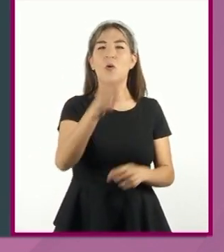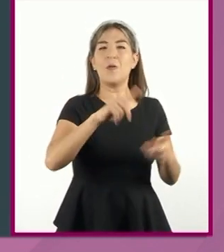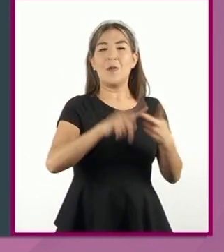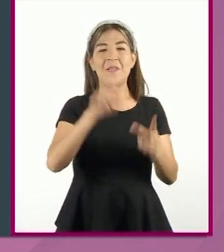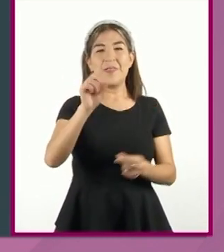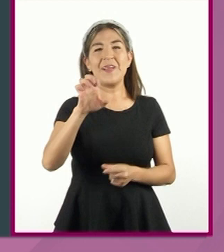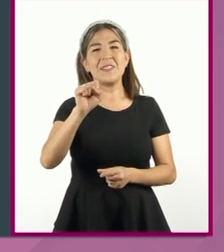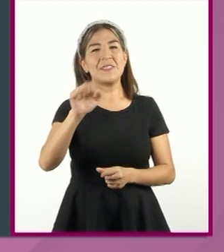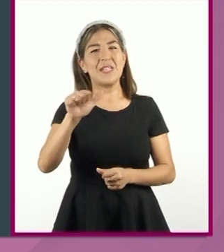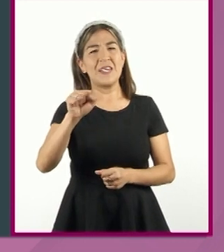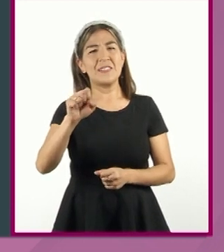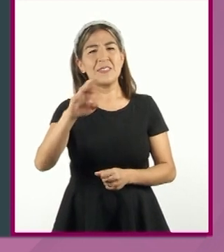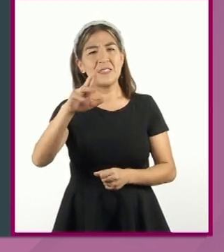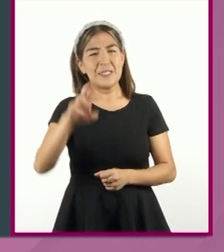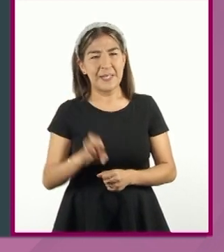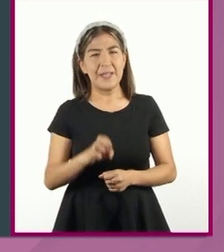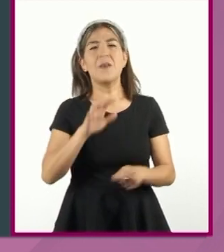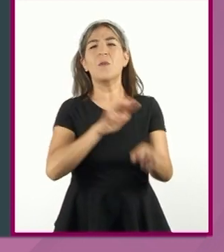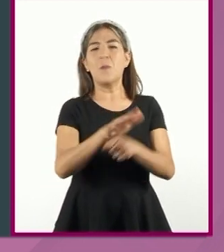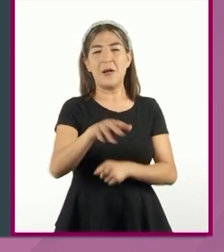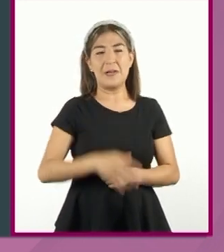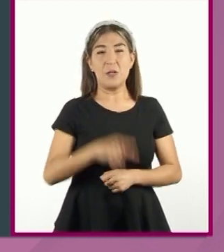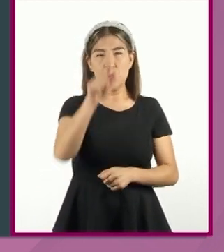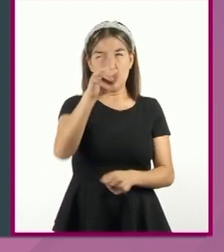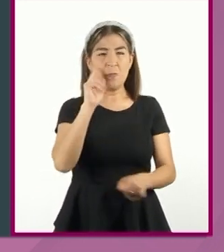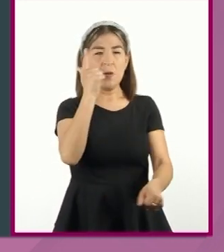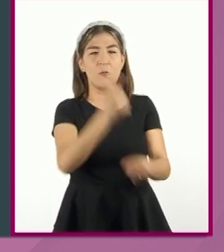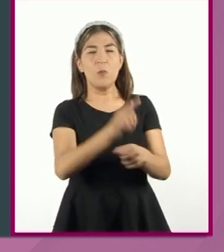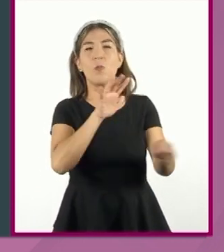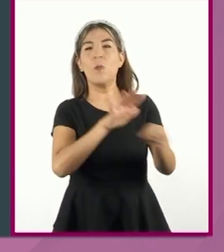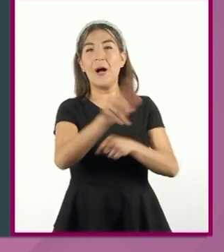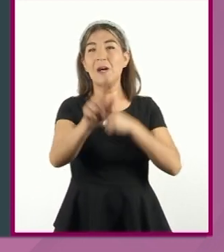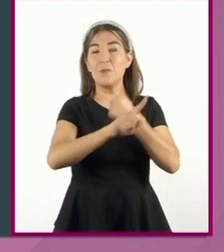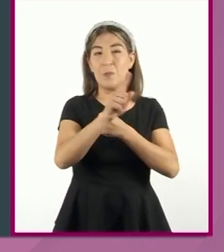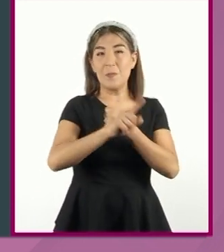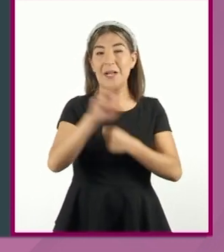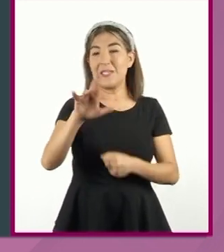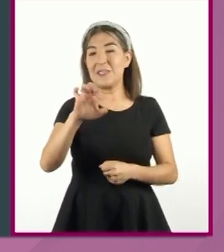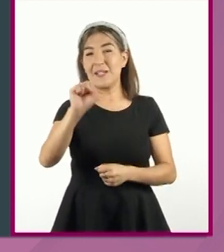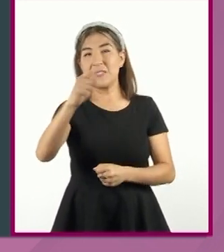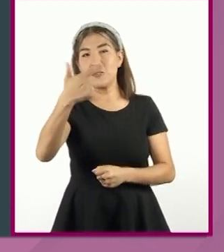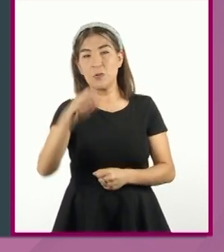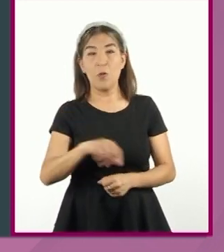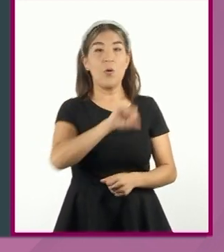¿Identifican qué imagen corresponde a un riesgo y cuál a un desastre?